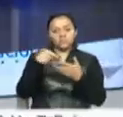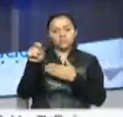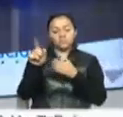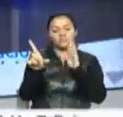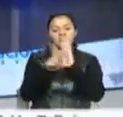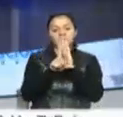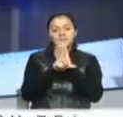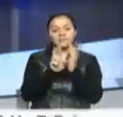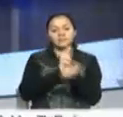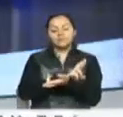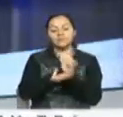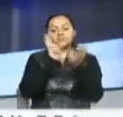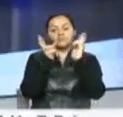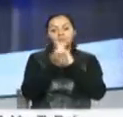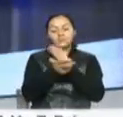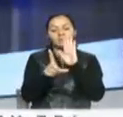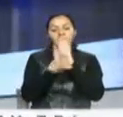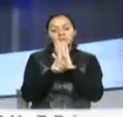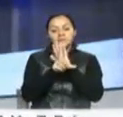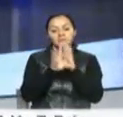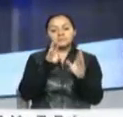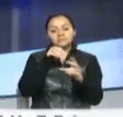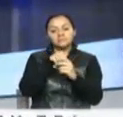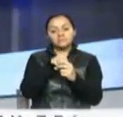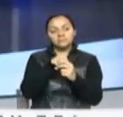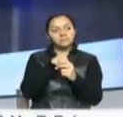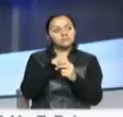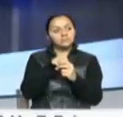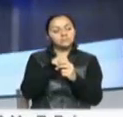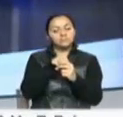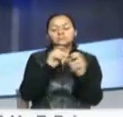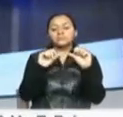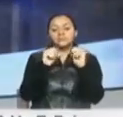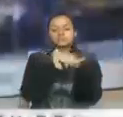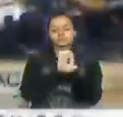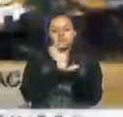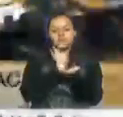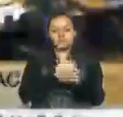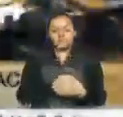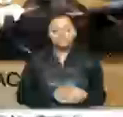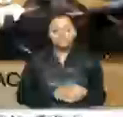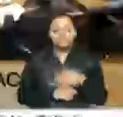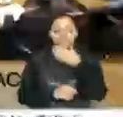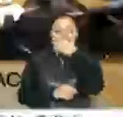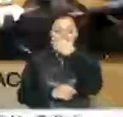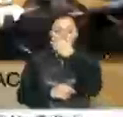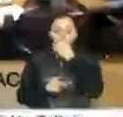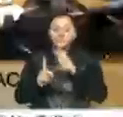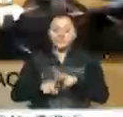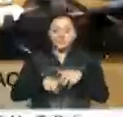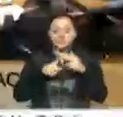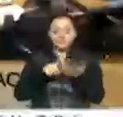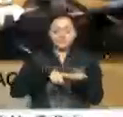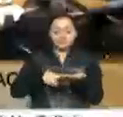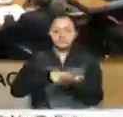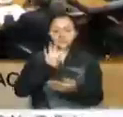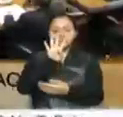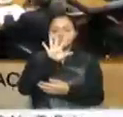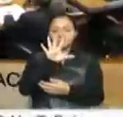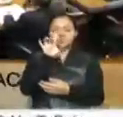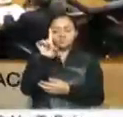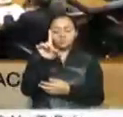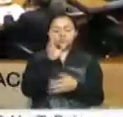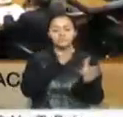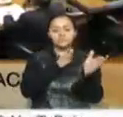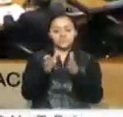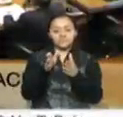el proyecto a las reformas de la Ley Orgánica de la Función Legislativa. Al iniciar con la sesión 451, la ponente de